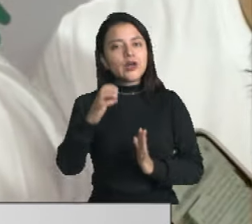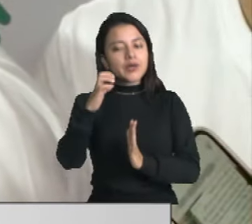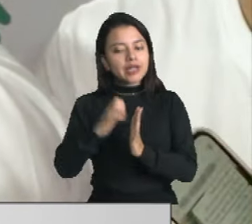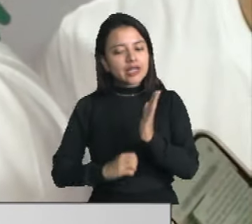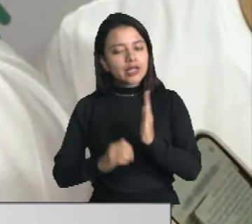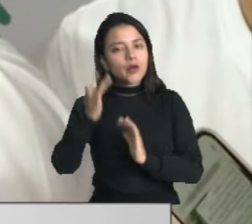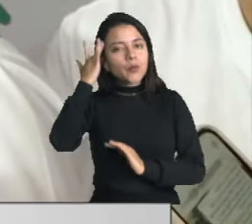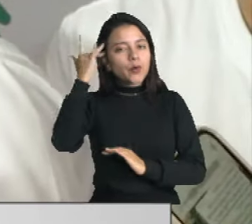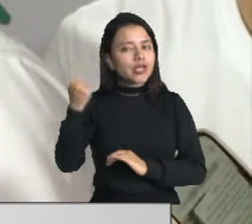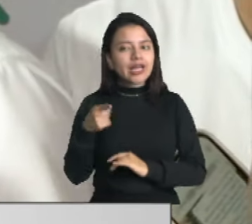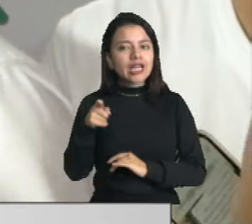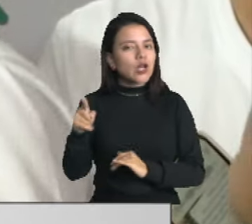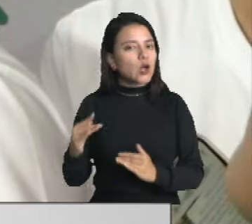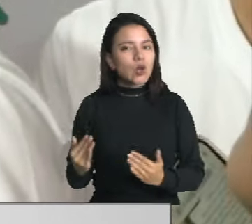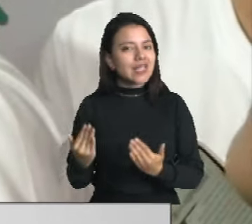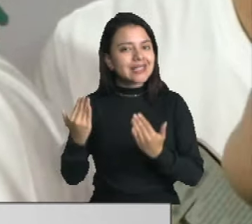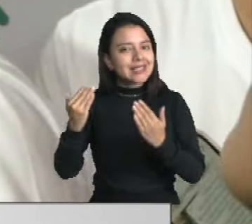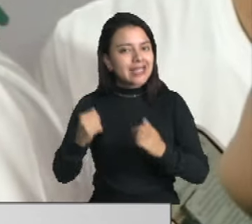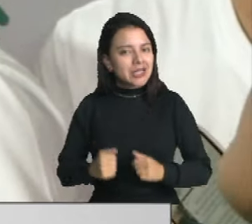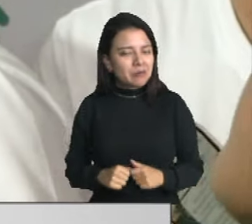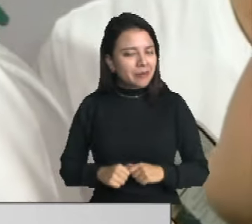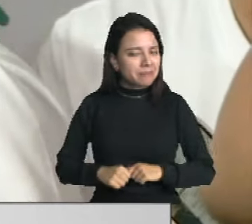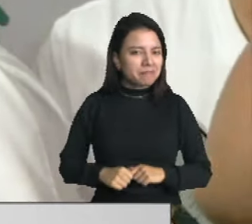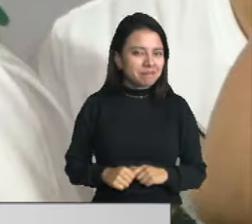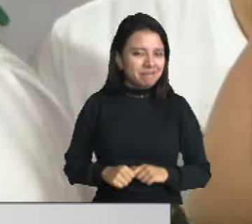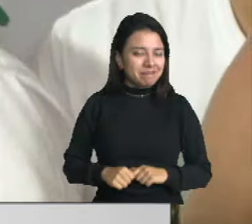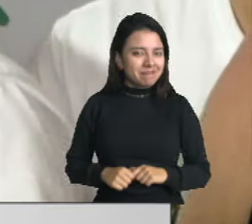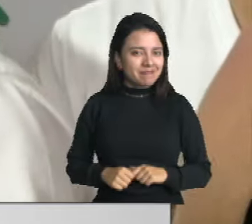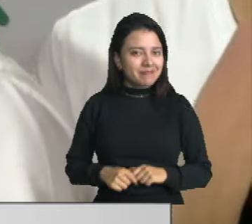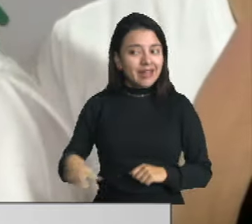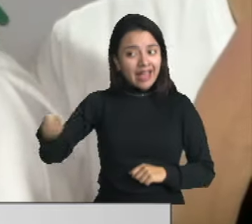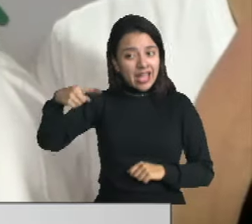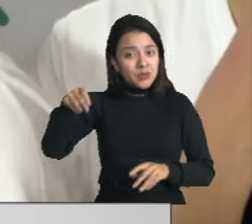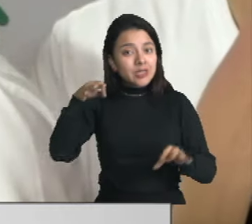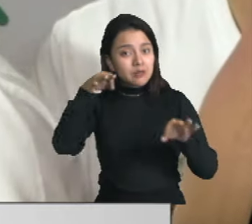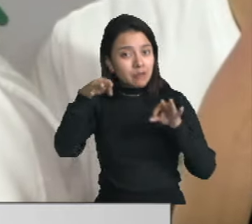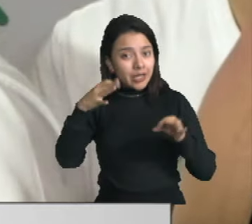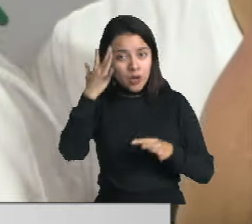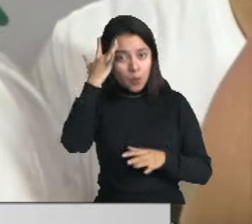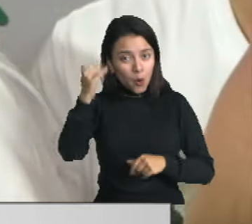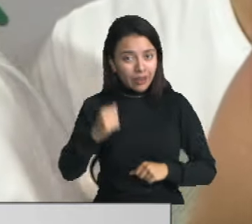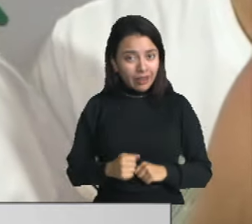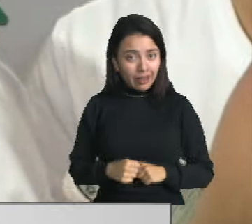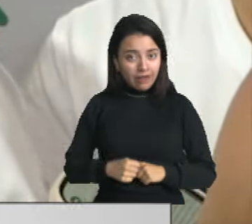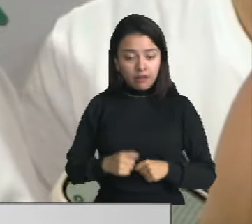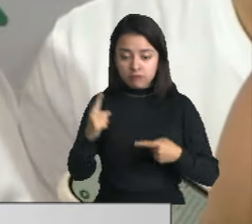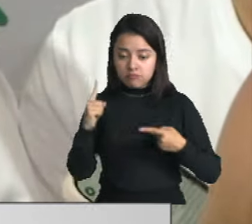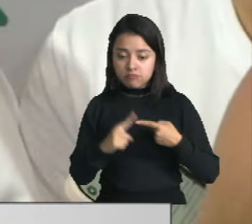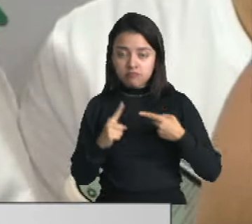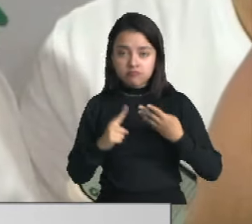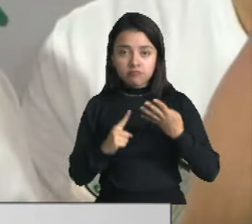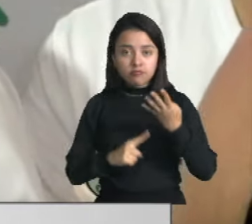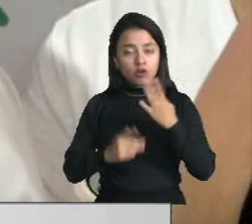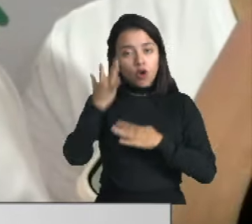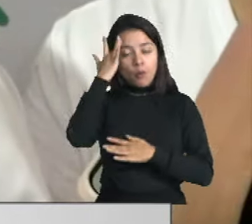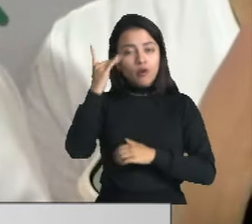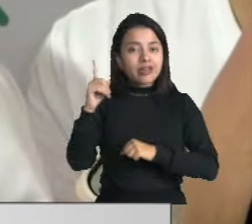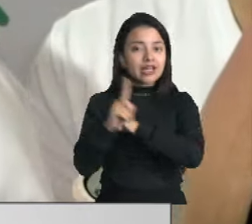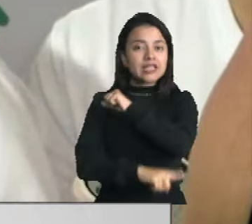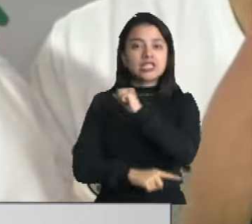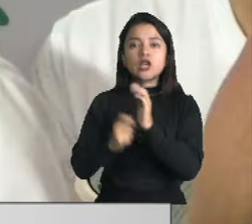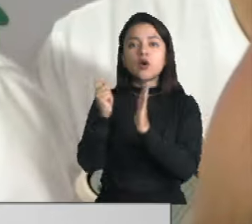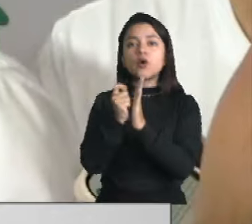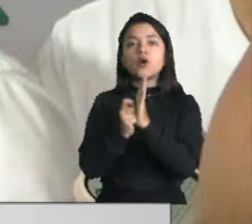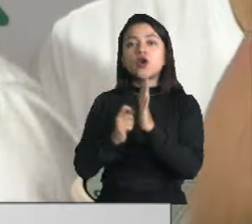país por qué van a retirar imputaciones. Y que le digan al país uno a una de las imputaciones que se retiran, cuáles son los